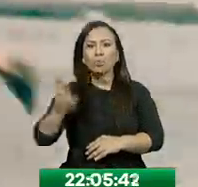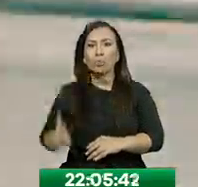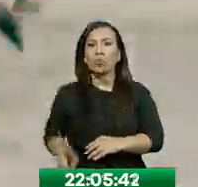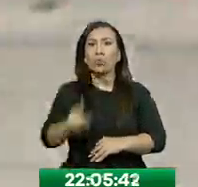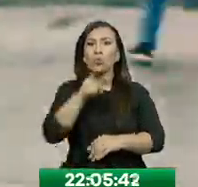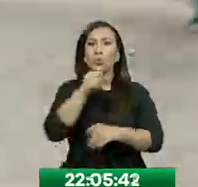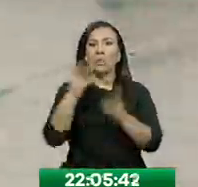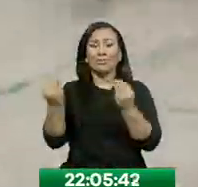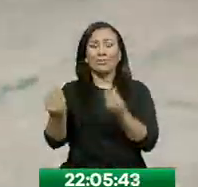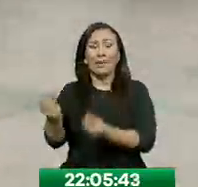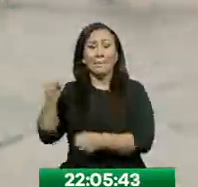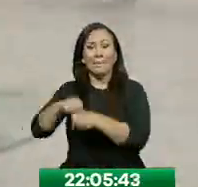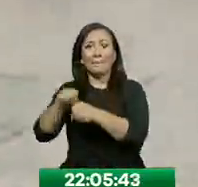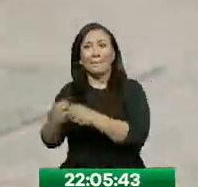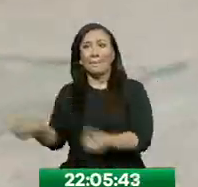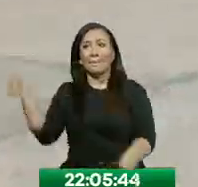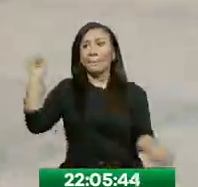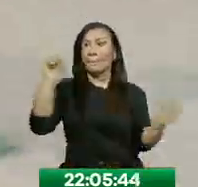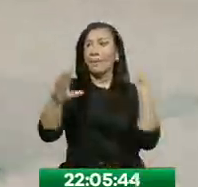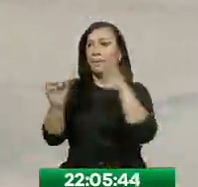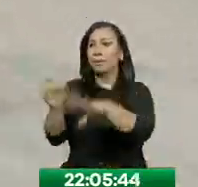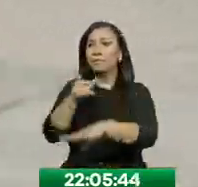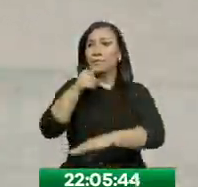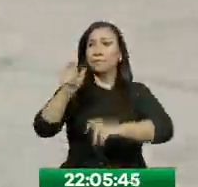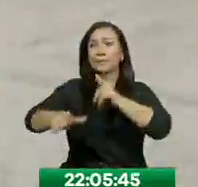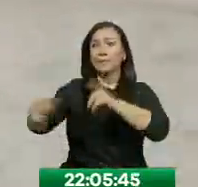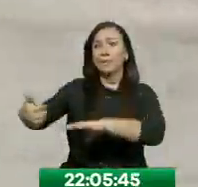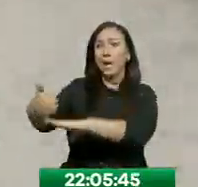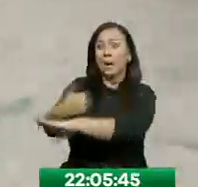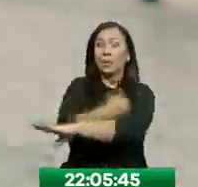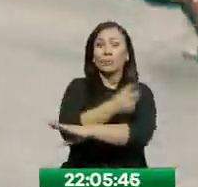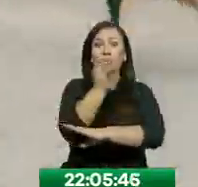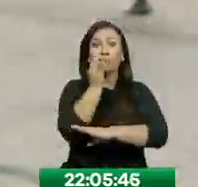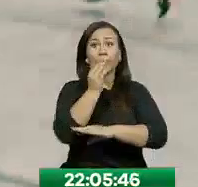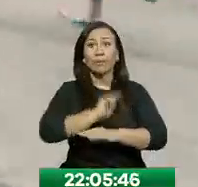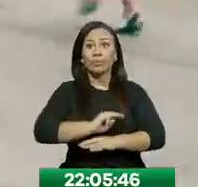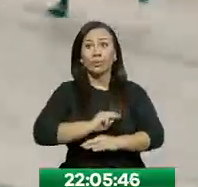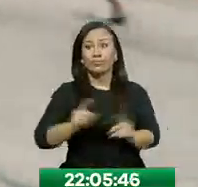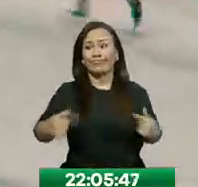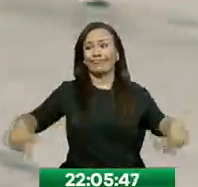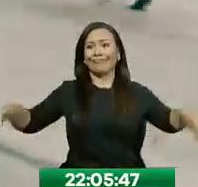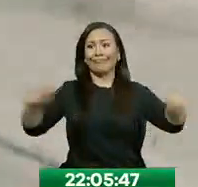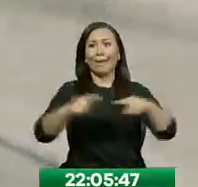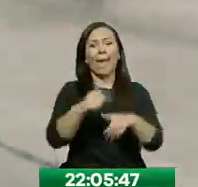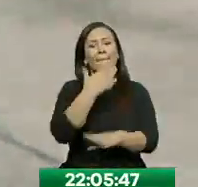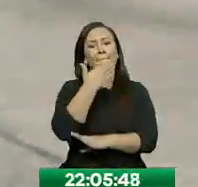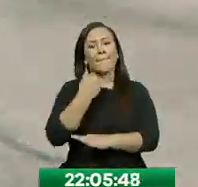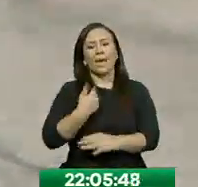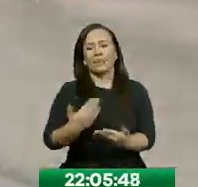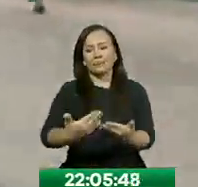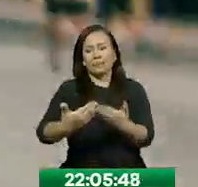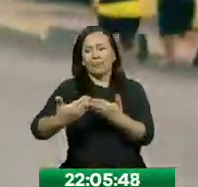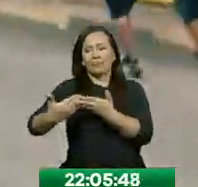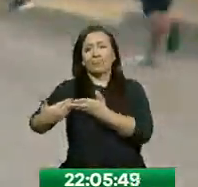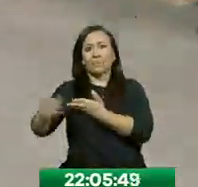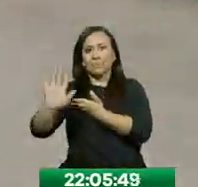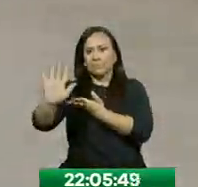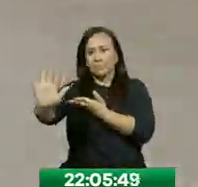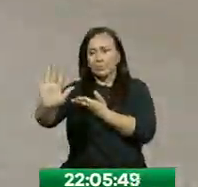una lluvia de piedras convenció a los agentes de la Autoridad de Tránsito Municipal que lo mejor era